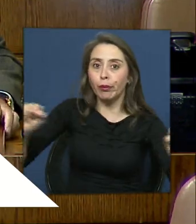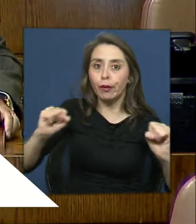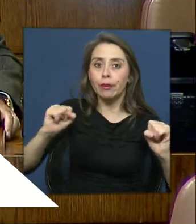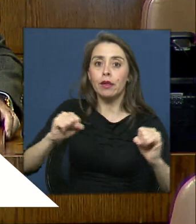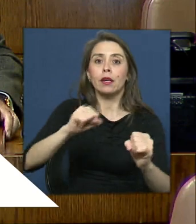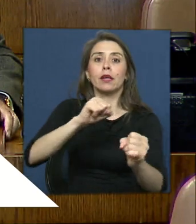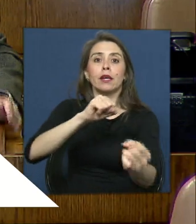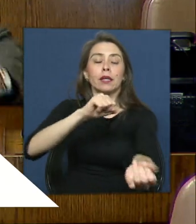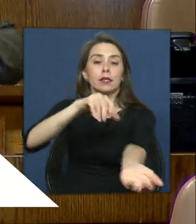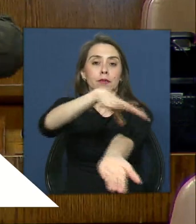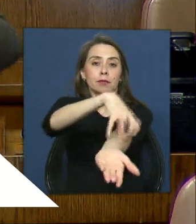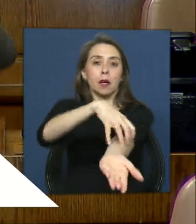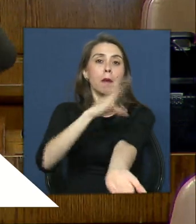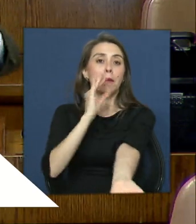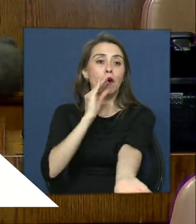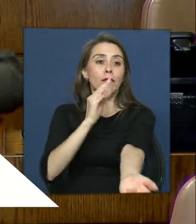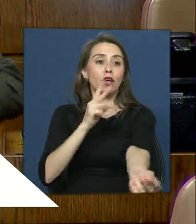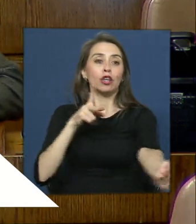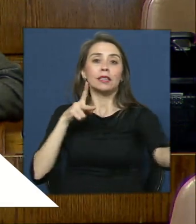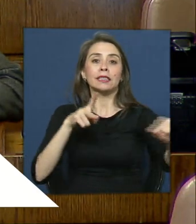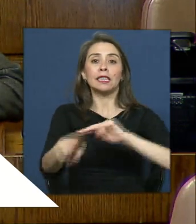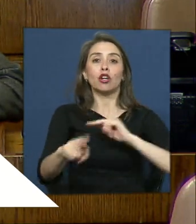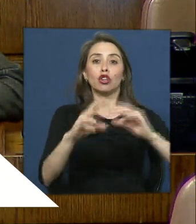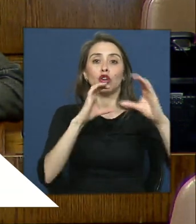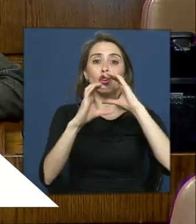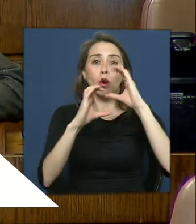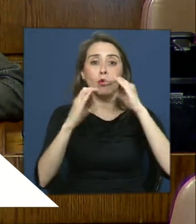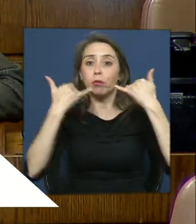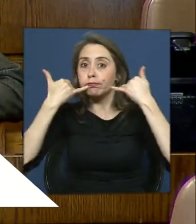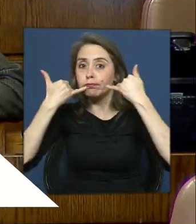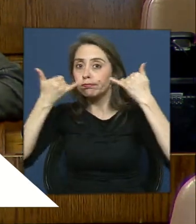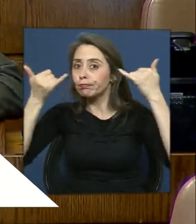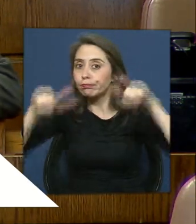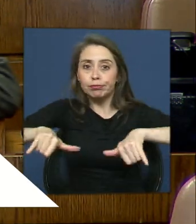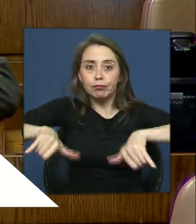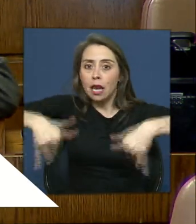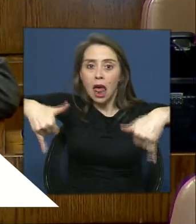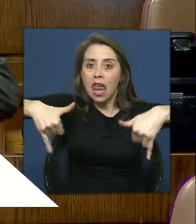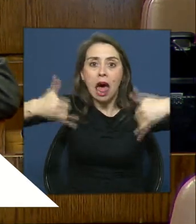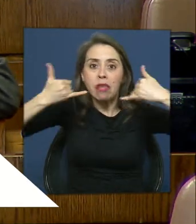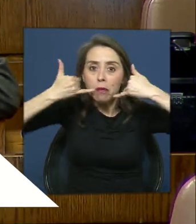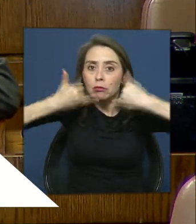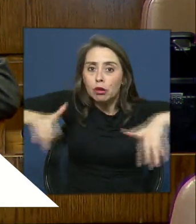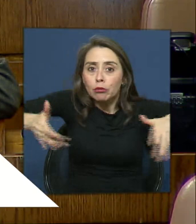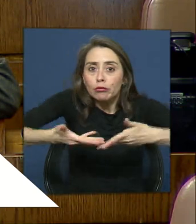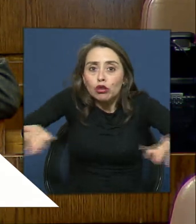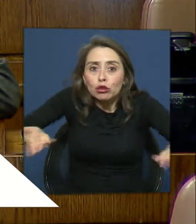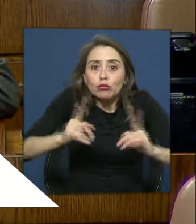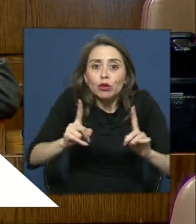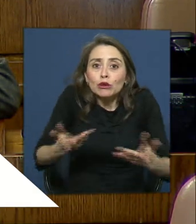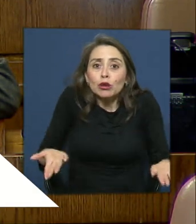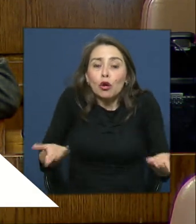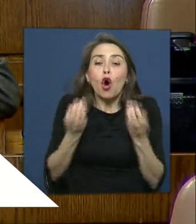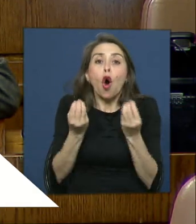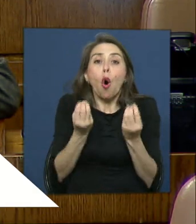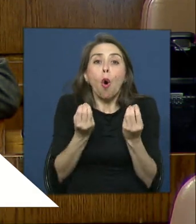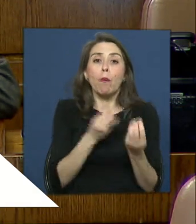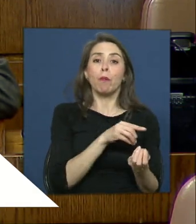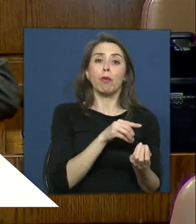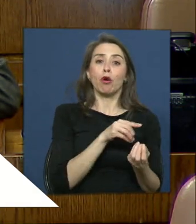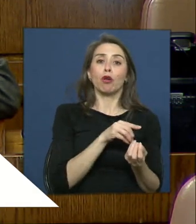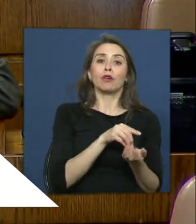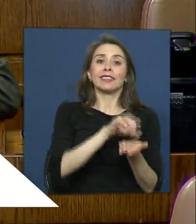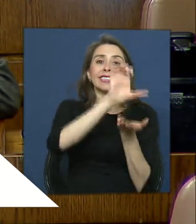Nuestra región, la región del Biobío, cortó todo tipo de comunicaciones. No había cómo el Estado